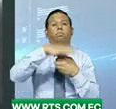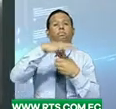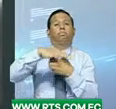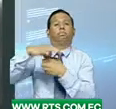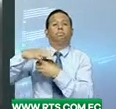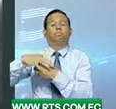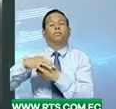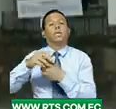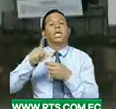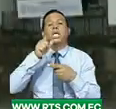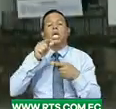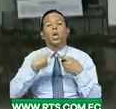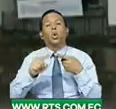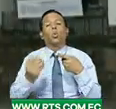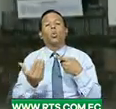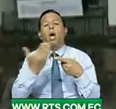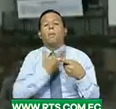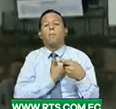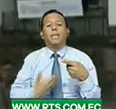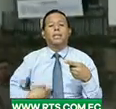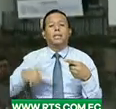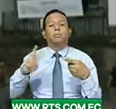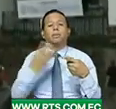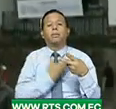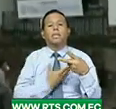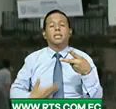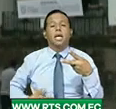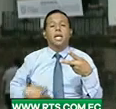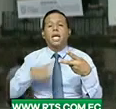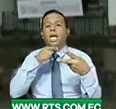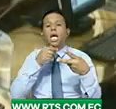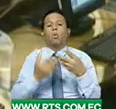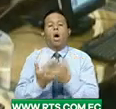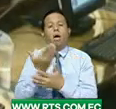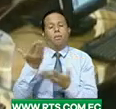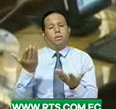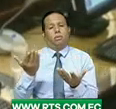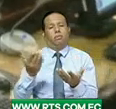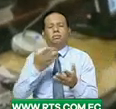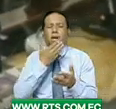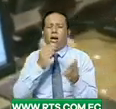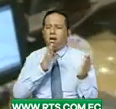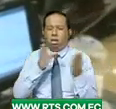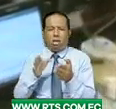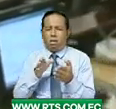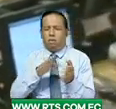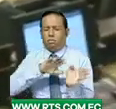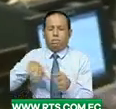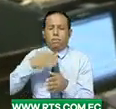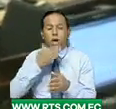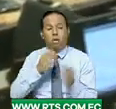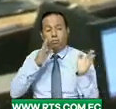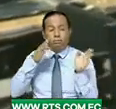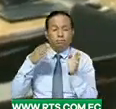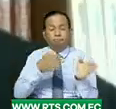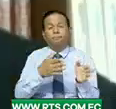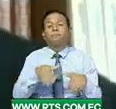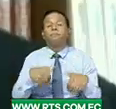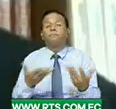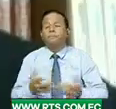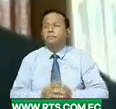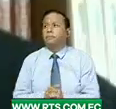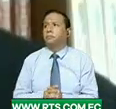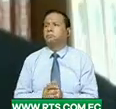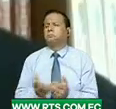y asambleístas. Sugieren al régimen regresar la mirada a otros sectores que no necesariamente sea el poder legislativo.